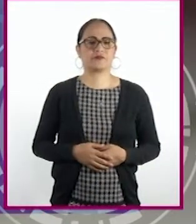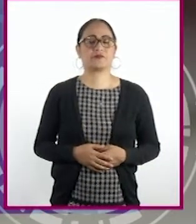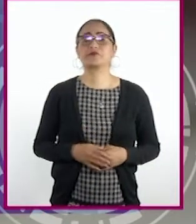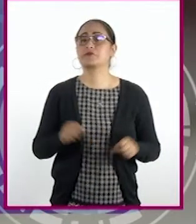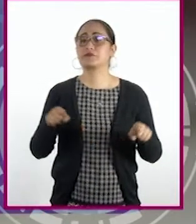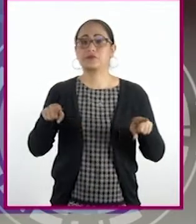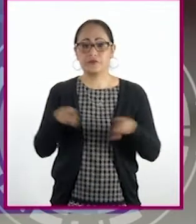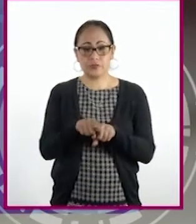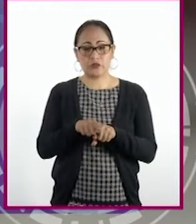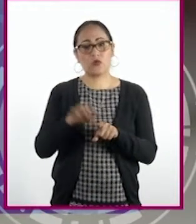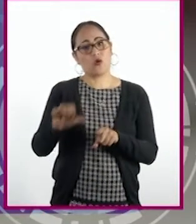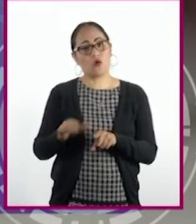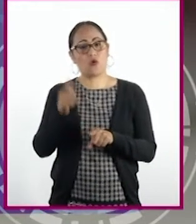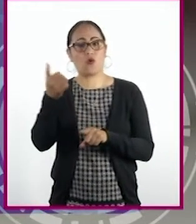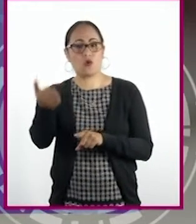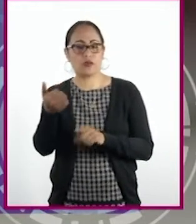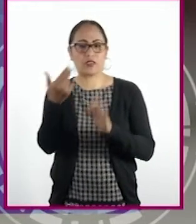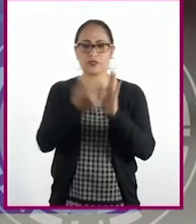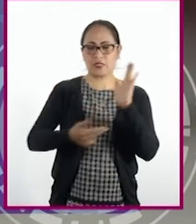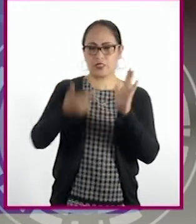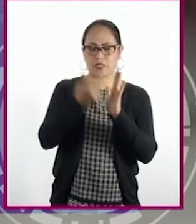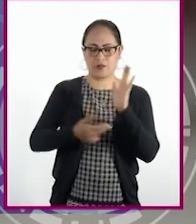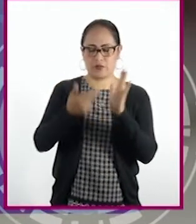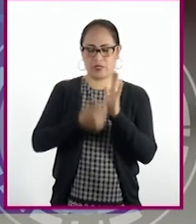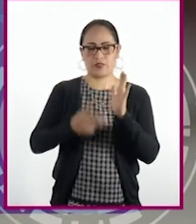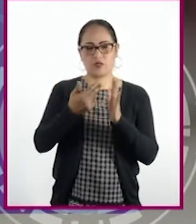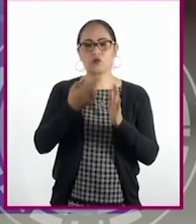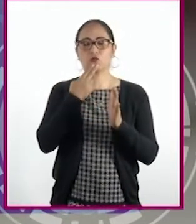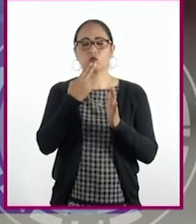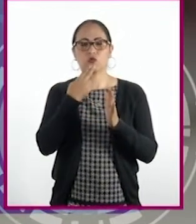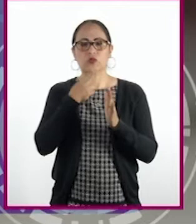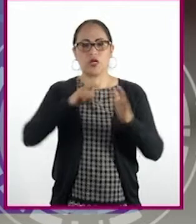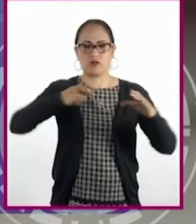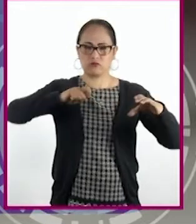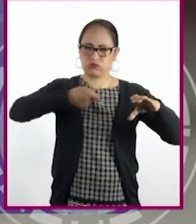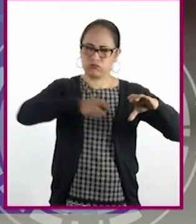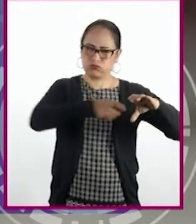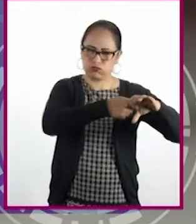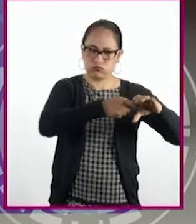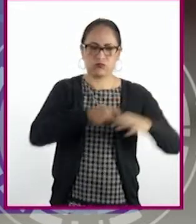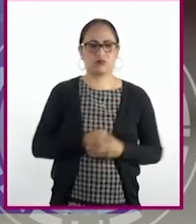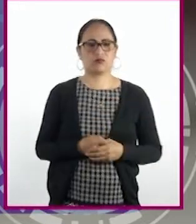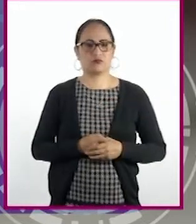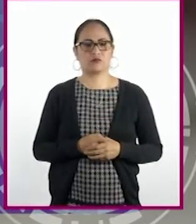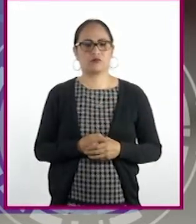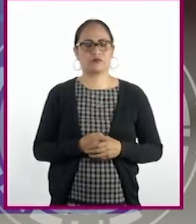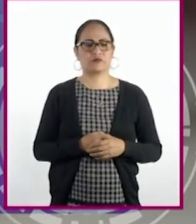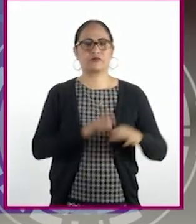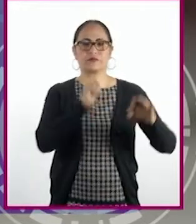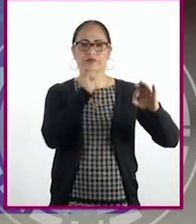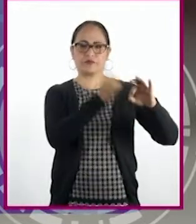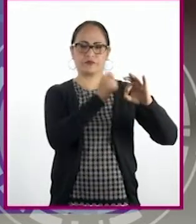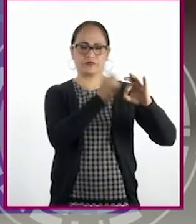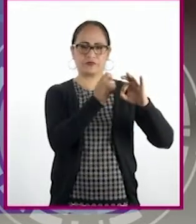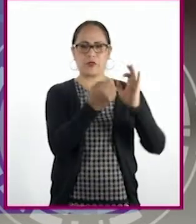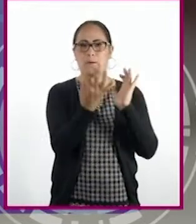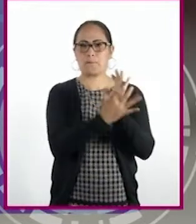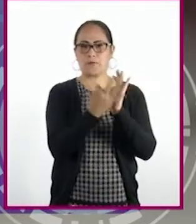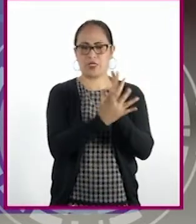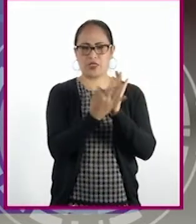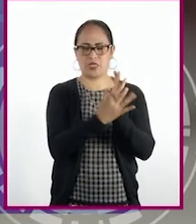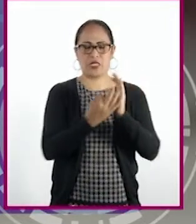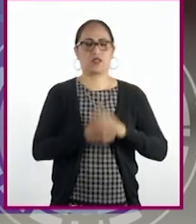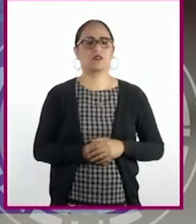Además, los medios técnicos que utilizaremos en esta sesión son taladro, brocas de concreto y metal,